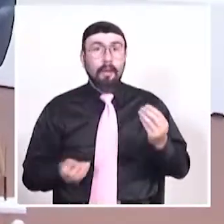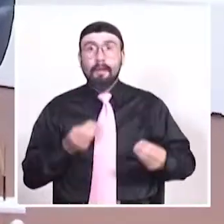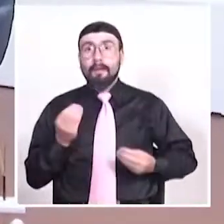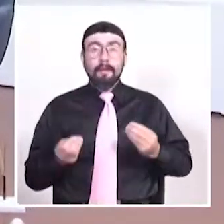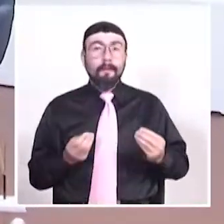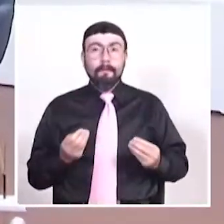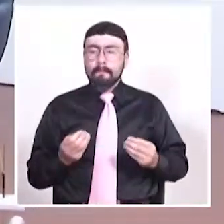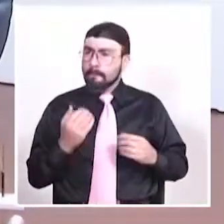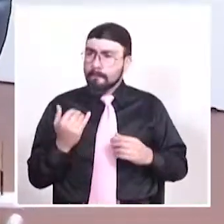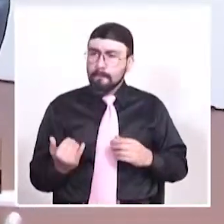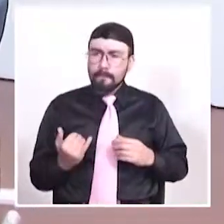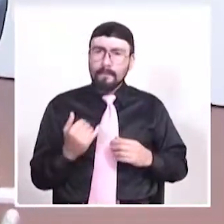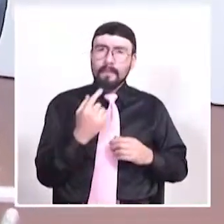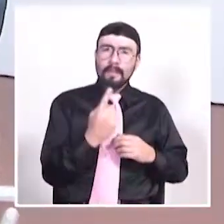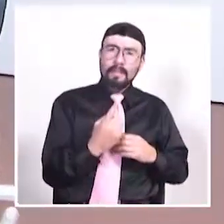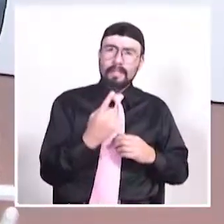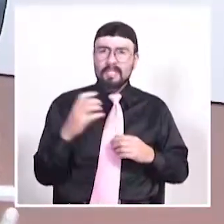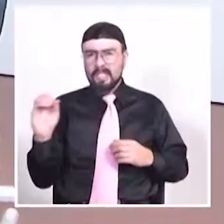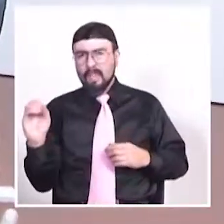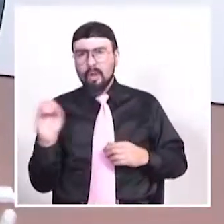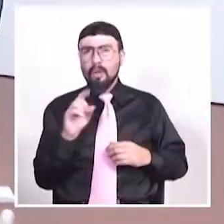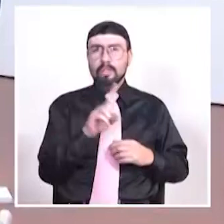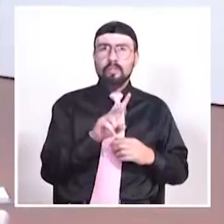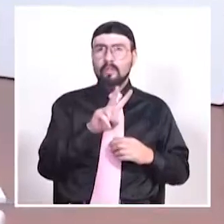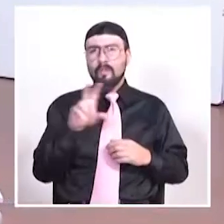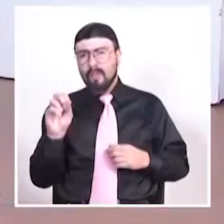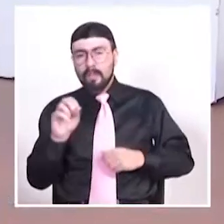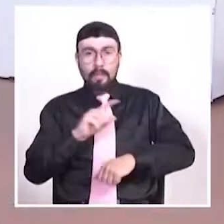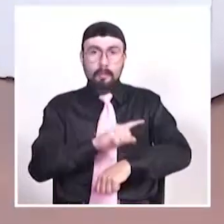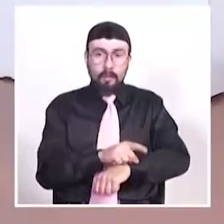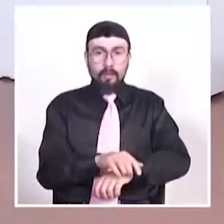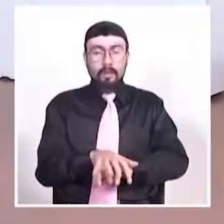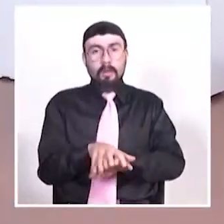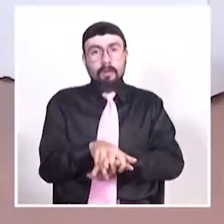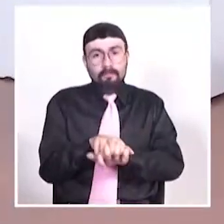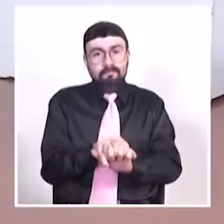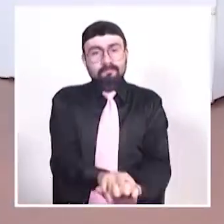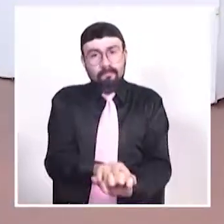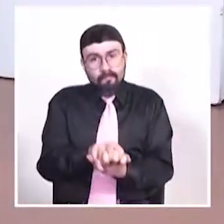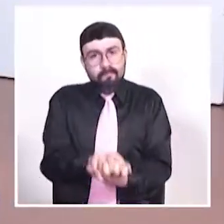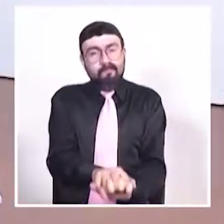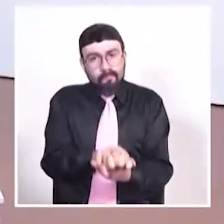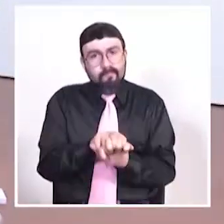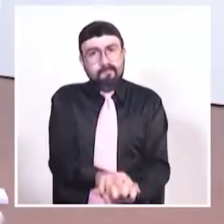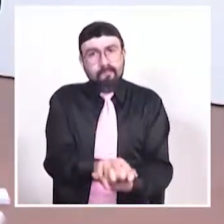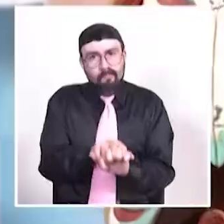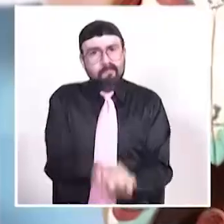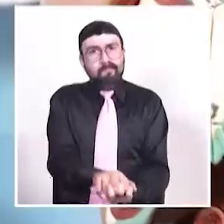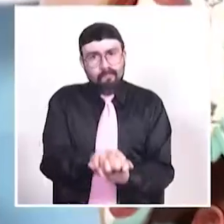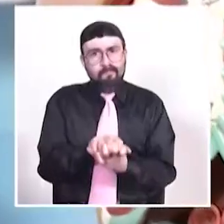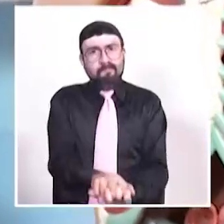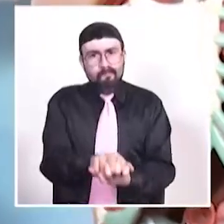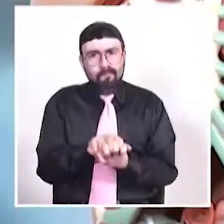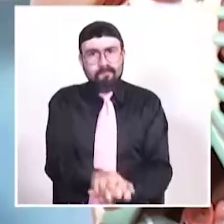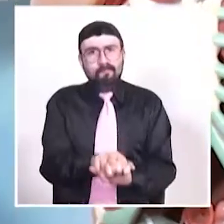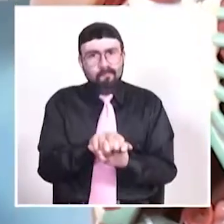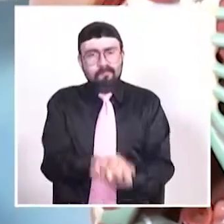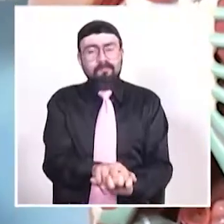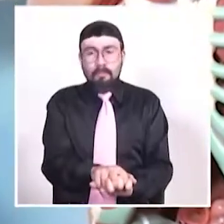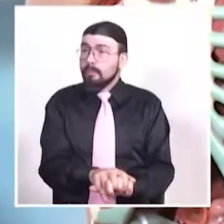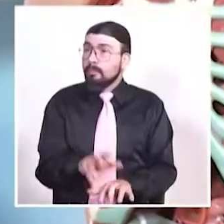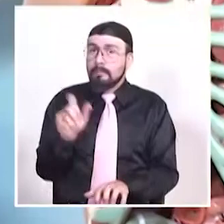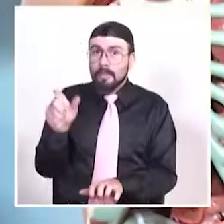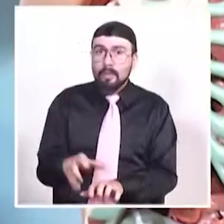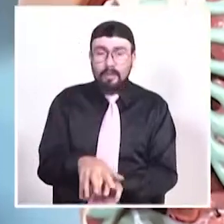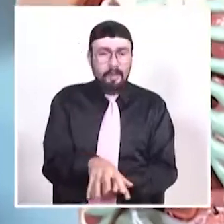a 100, entre 100 y 120 por minuto y descendiendo 2 pulgadas el tórax, eso hace que quien